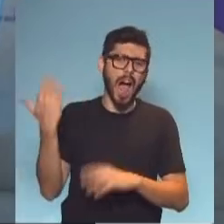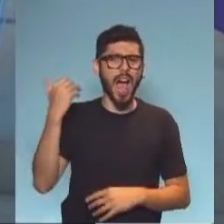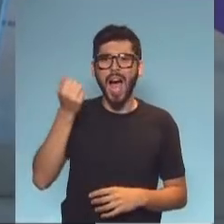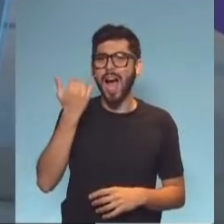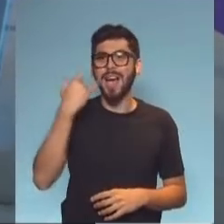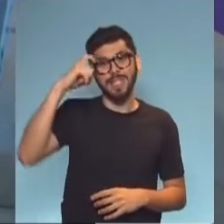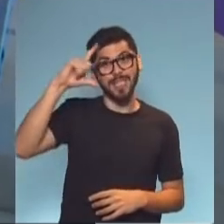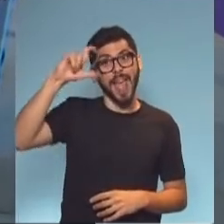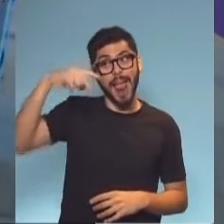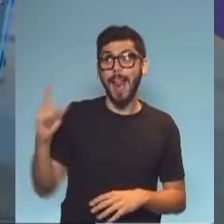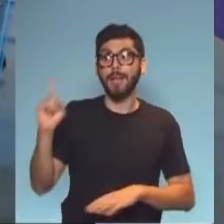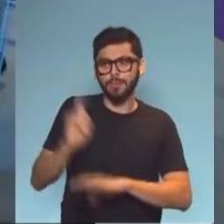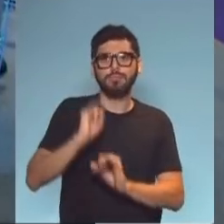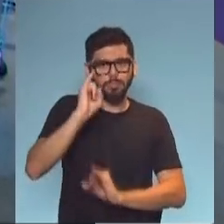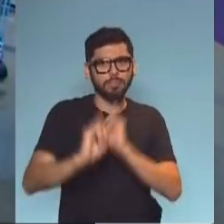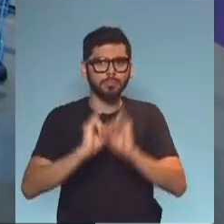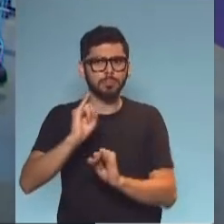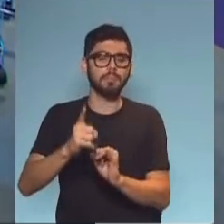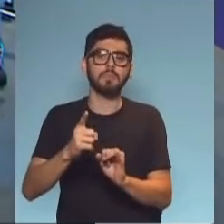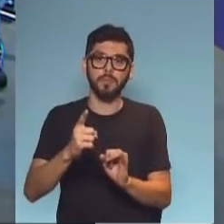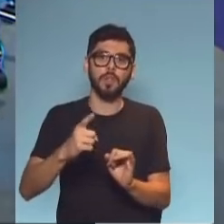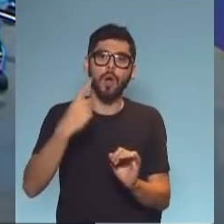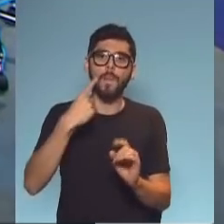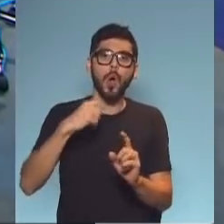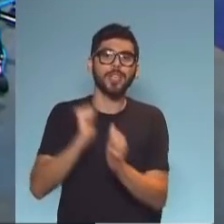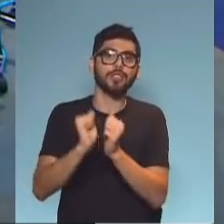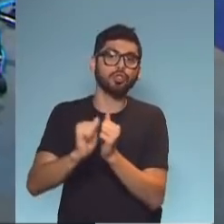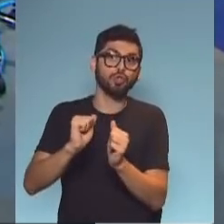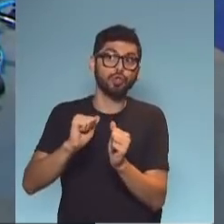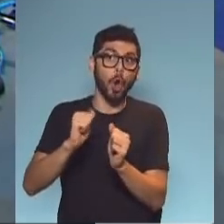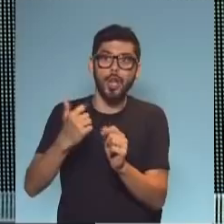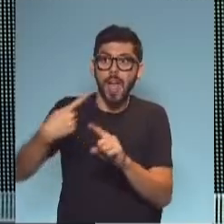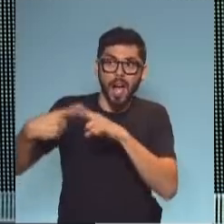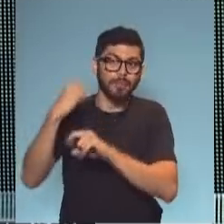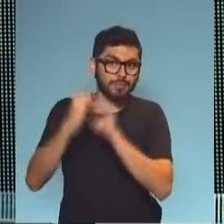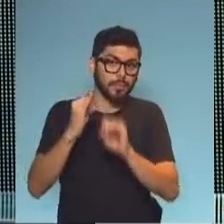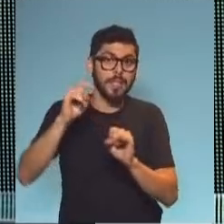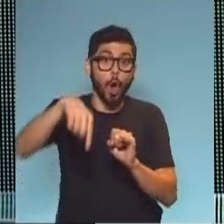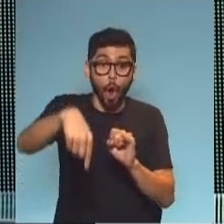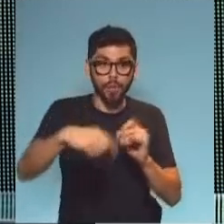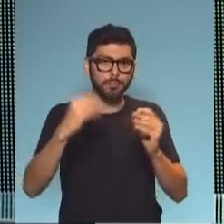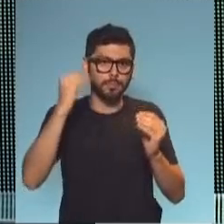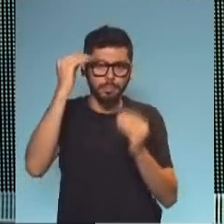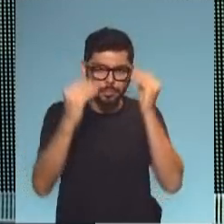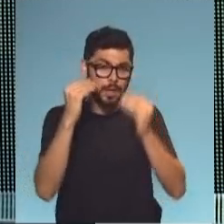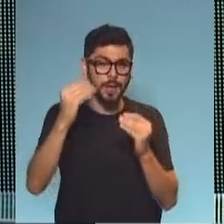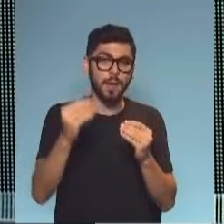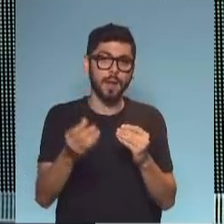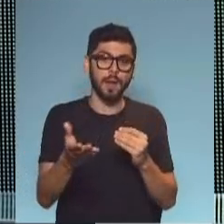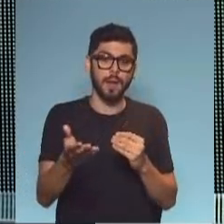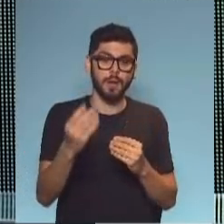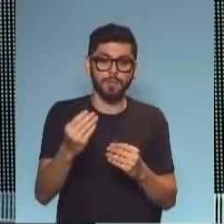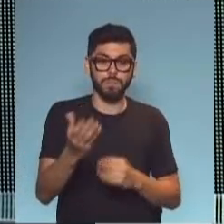haciendo hincapié en esto, en darle un contexto histórico y en la preocupación que está generando hoy